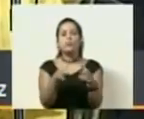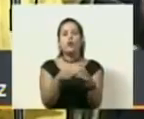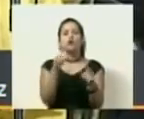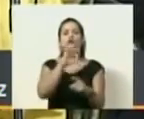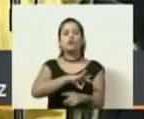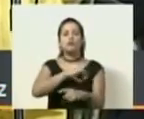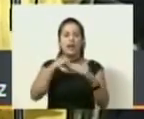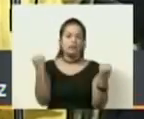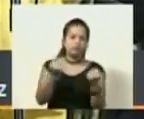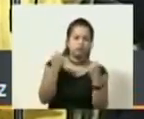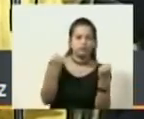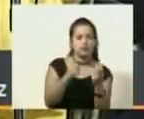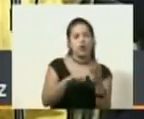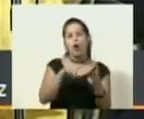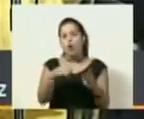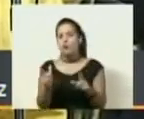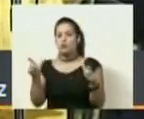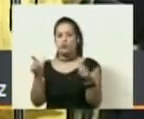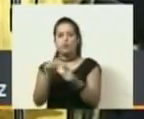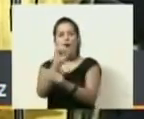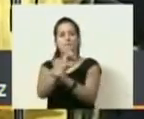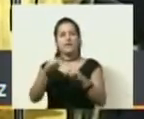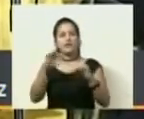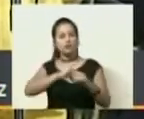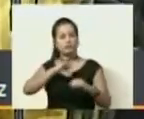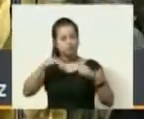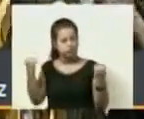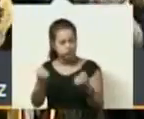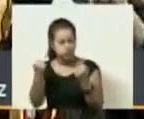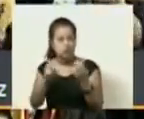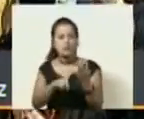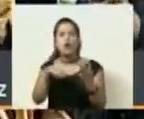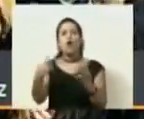gestión ambiental, hidrocarburos, turismo,